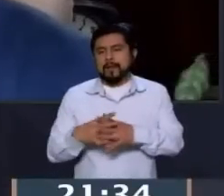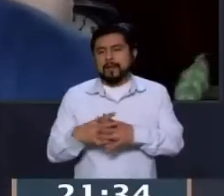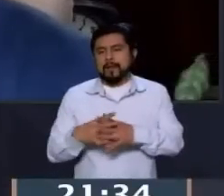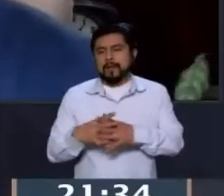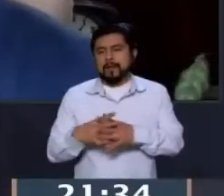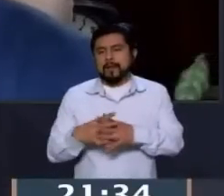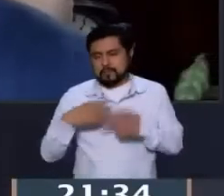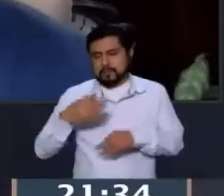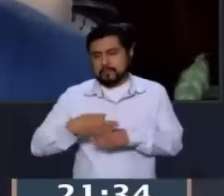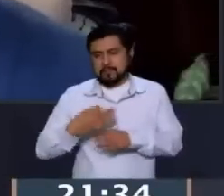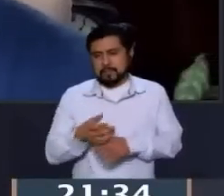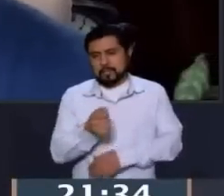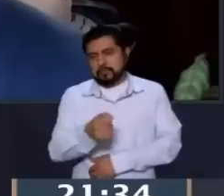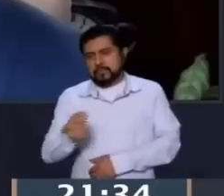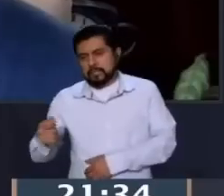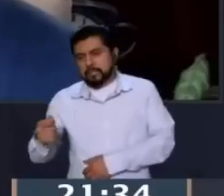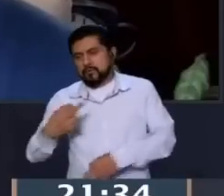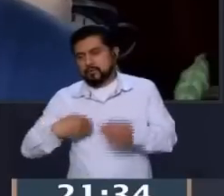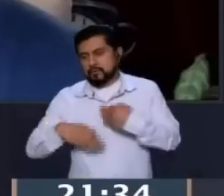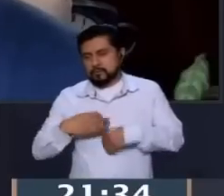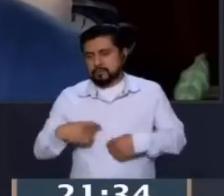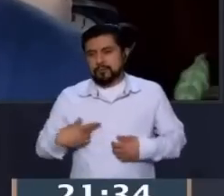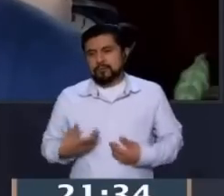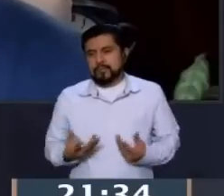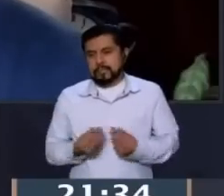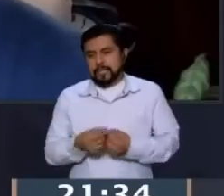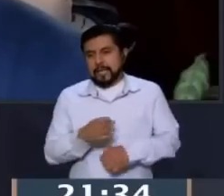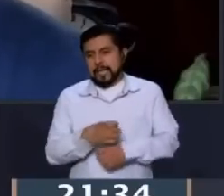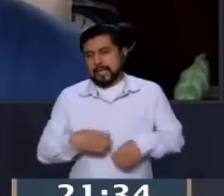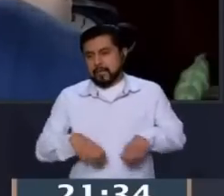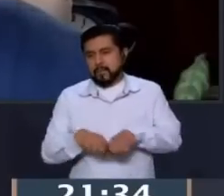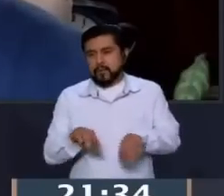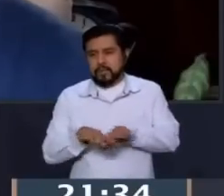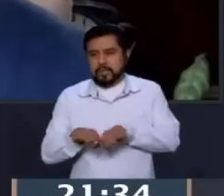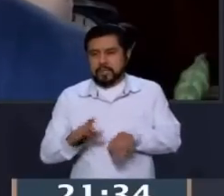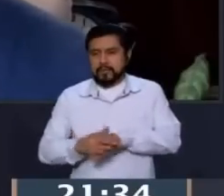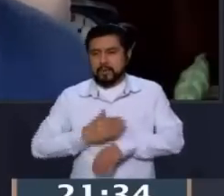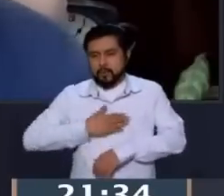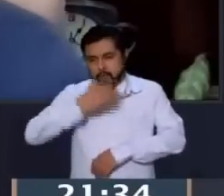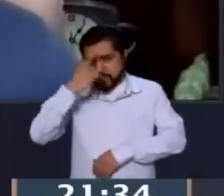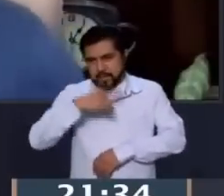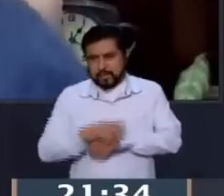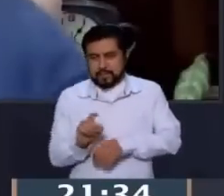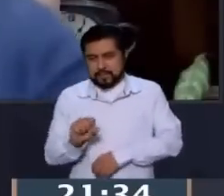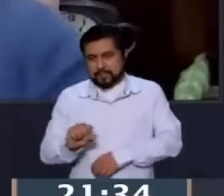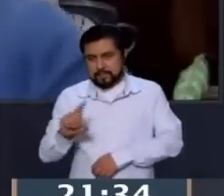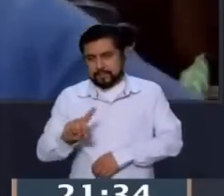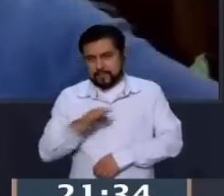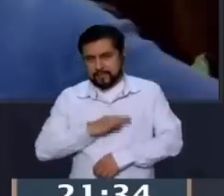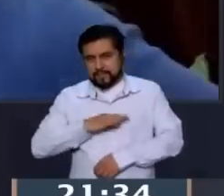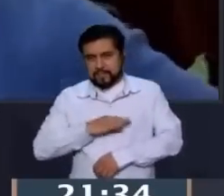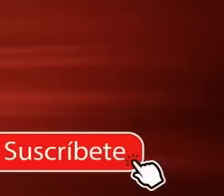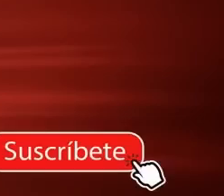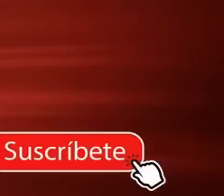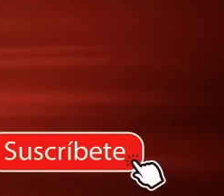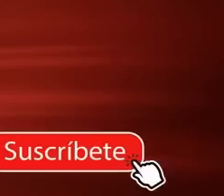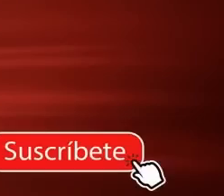el equipo de aquí de informe capital y por supuesto de azul la saga Muchísimas gracias excelente fin de semana feliz fin de semana gracias